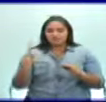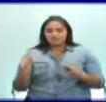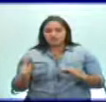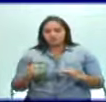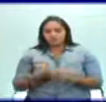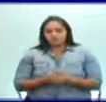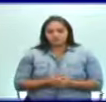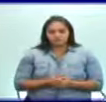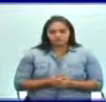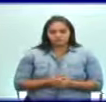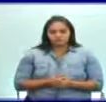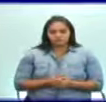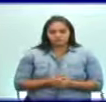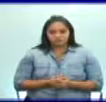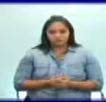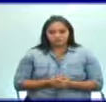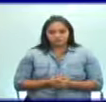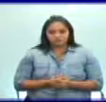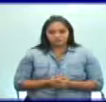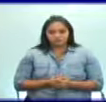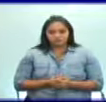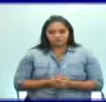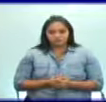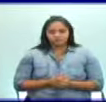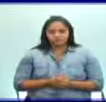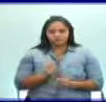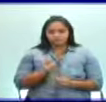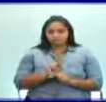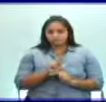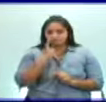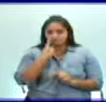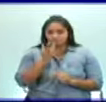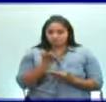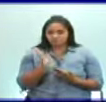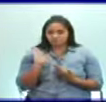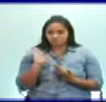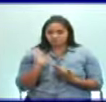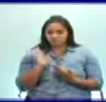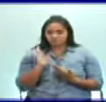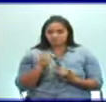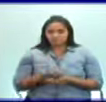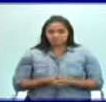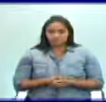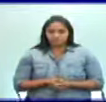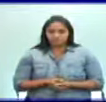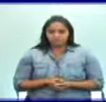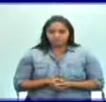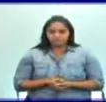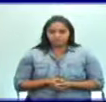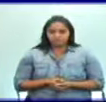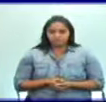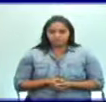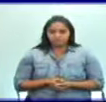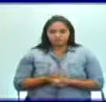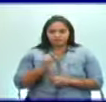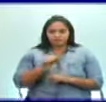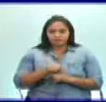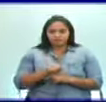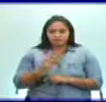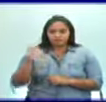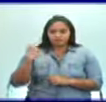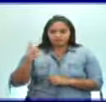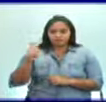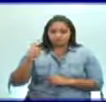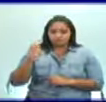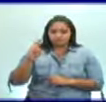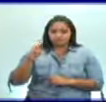menor que denominador, ya en este caso lo veíamos en las inecuaciones exponenciales,